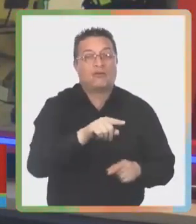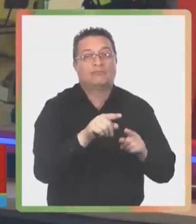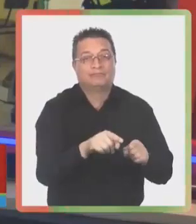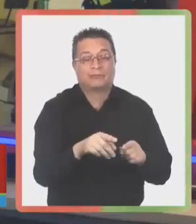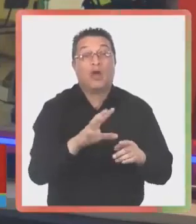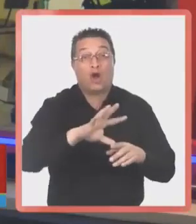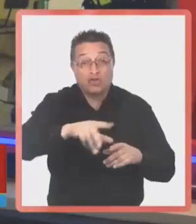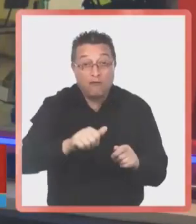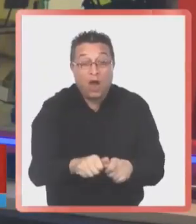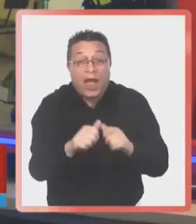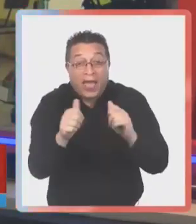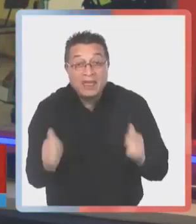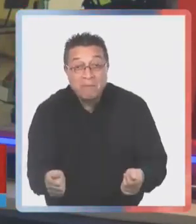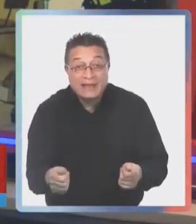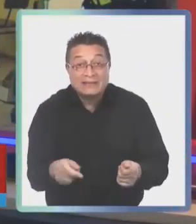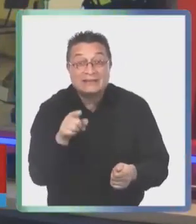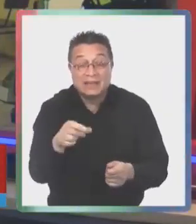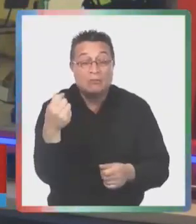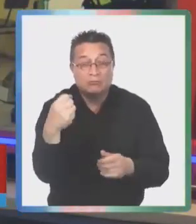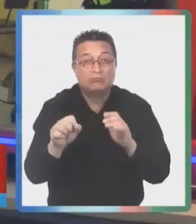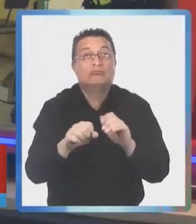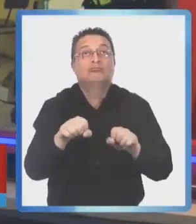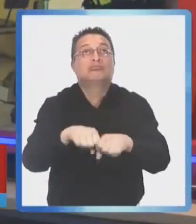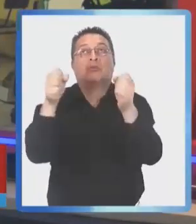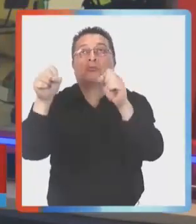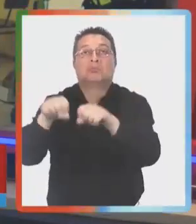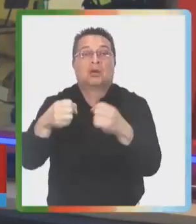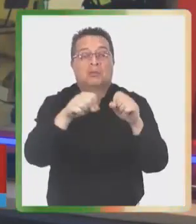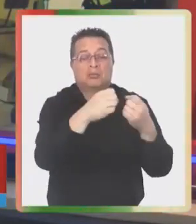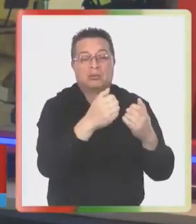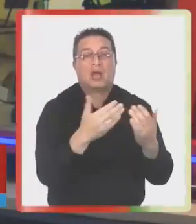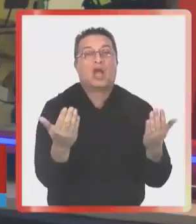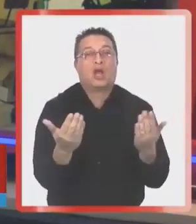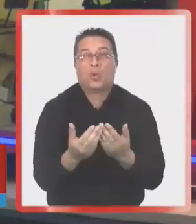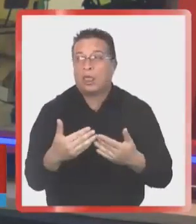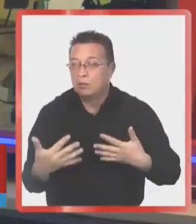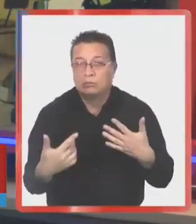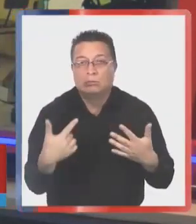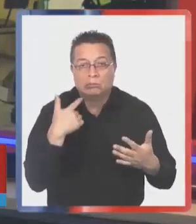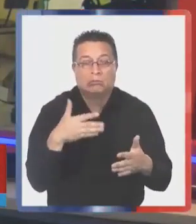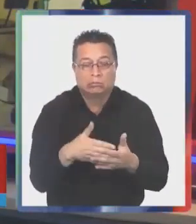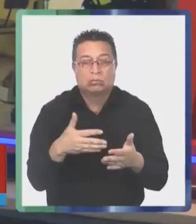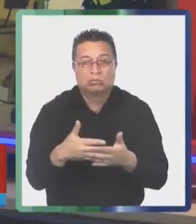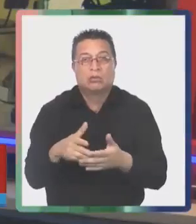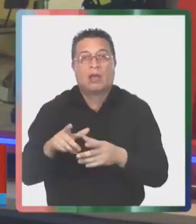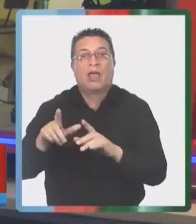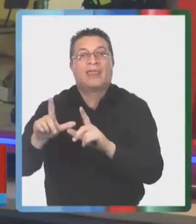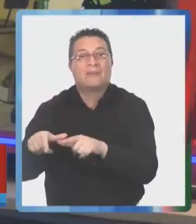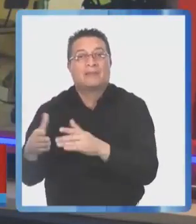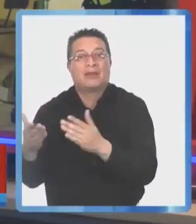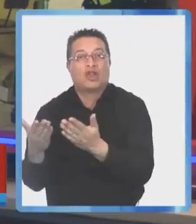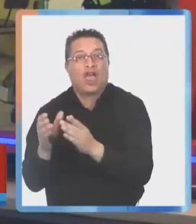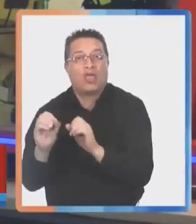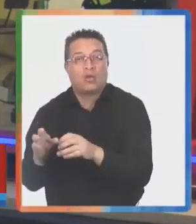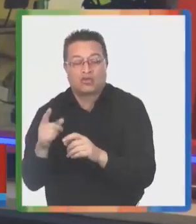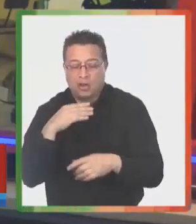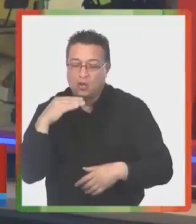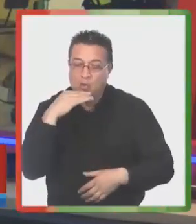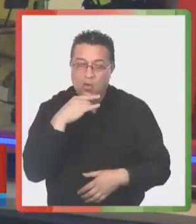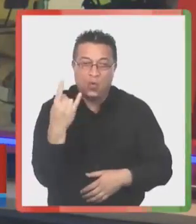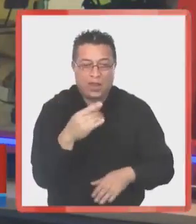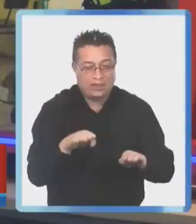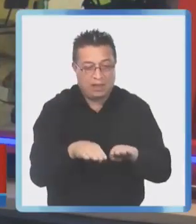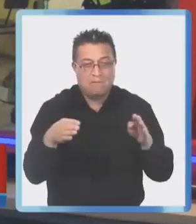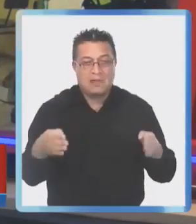Y muchas veces, además del robo, los delincuentes destruyen la infraestructura para el desarrollo de las clases. El Departamento de Educación dice que es